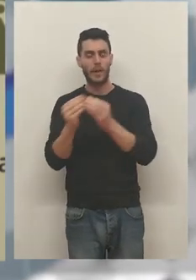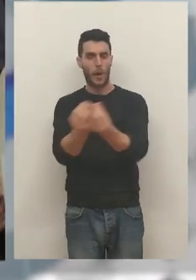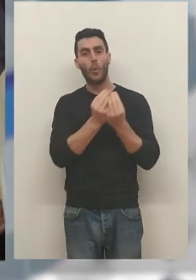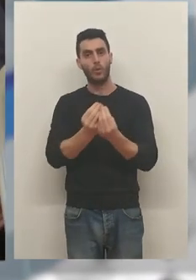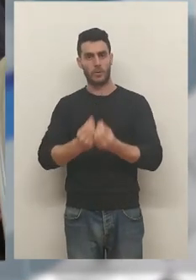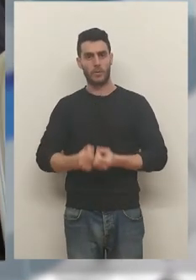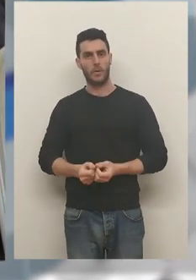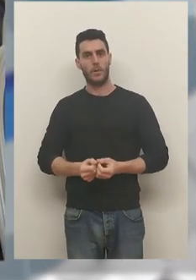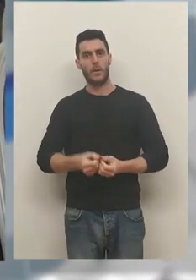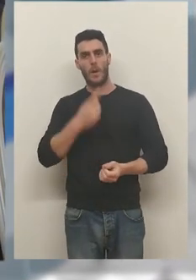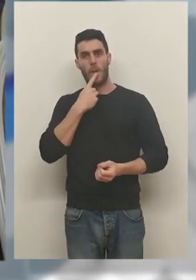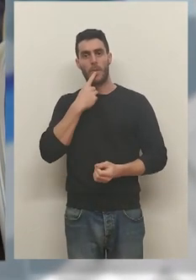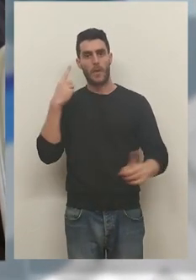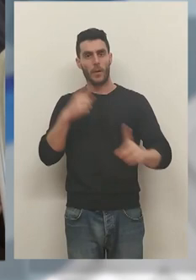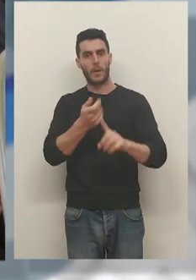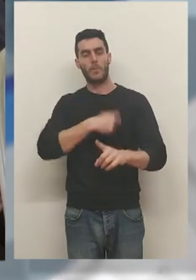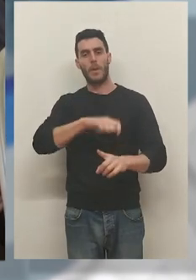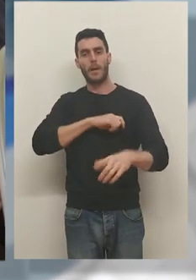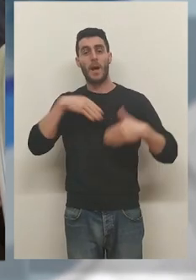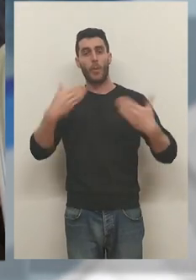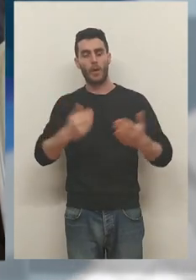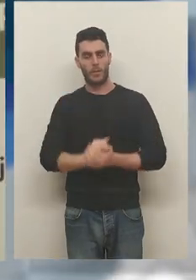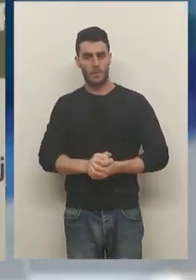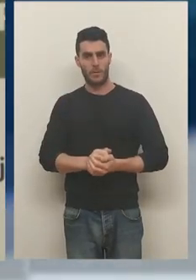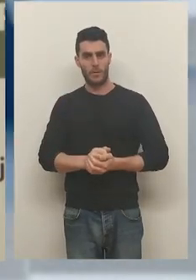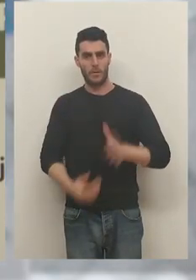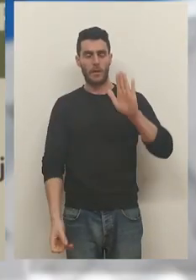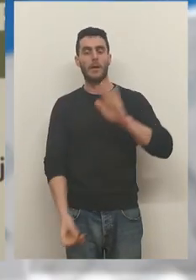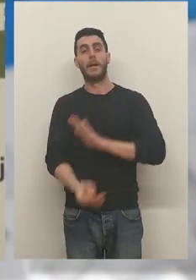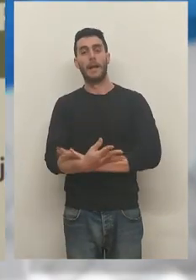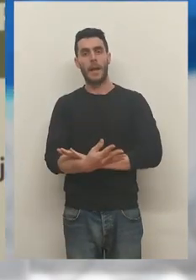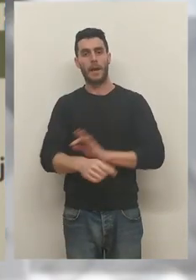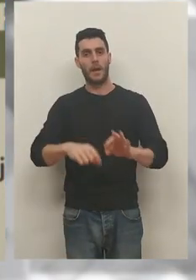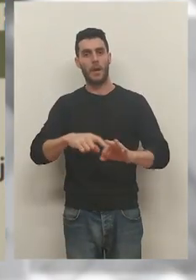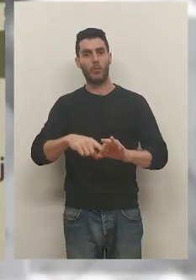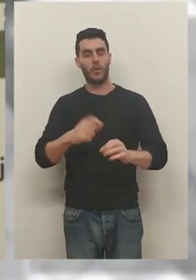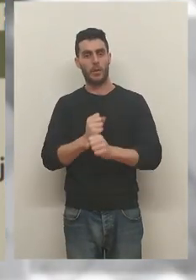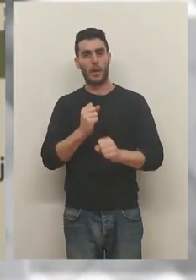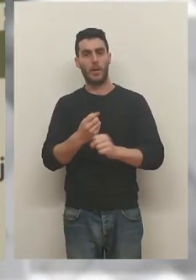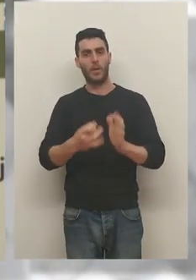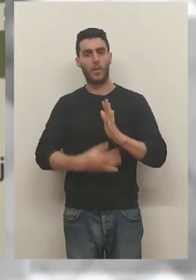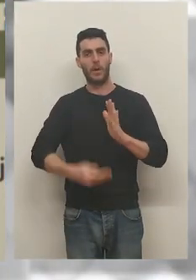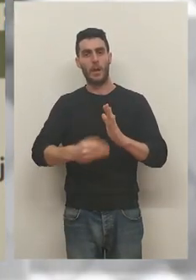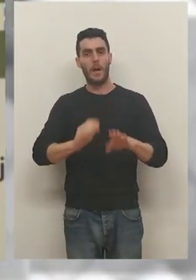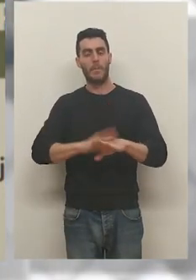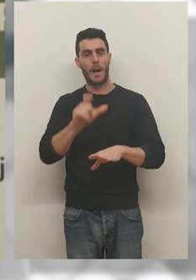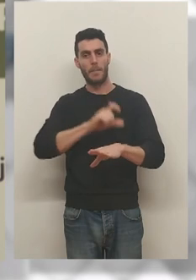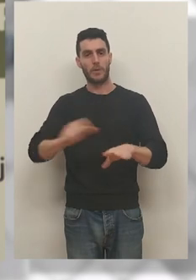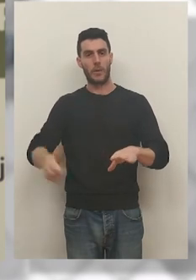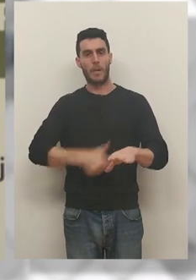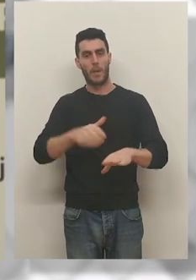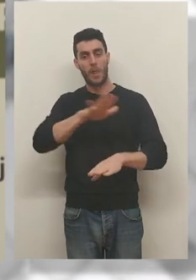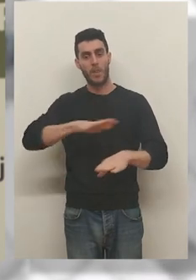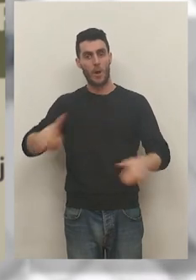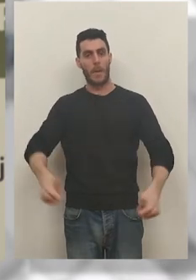colectiva Cómo estás seguro que el gran reto del país es este crear buenos empleos para más gente